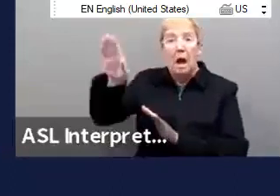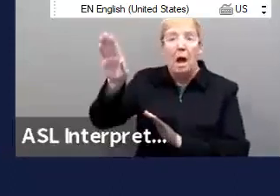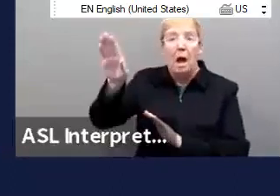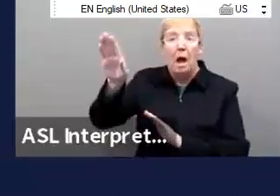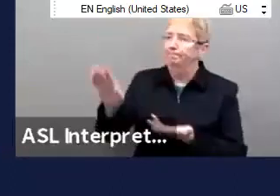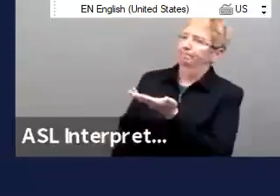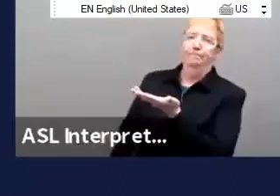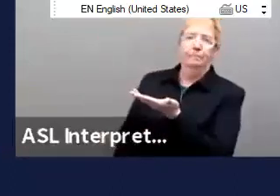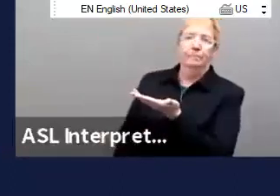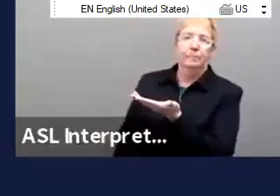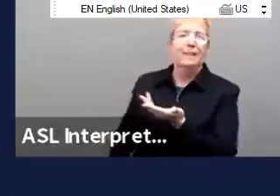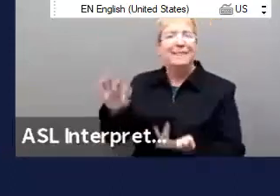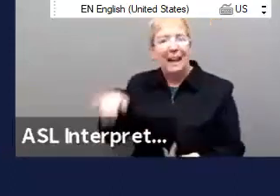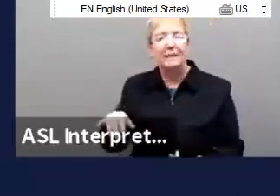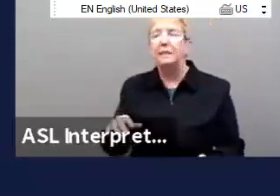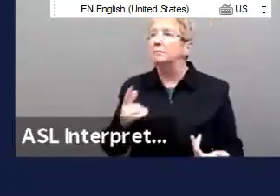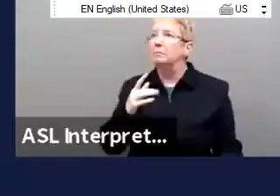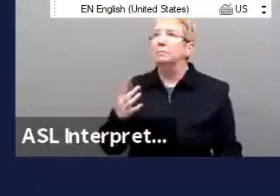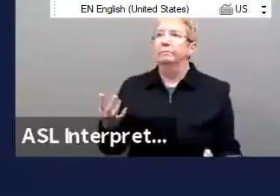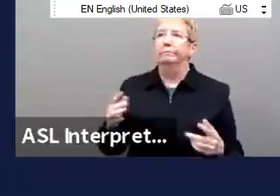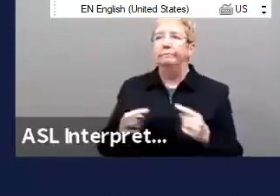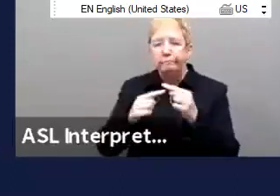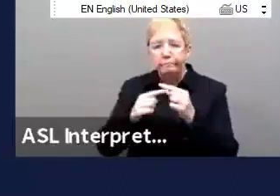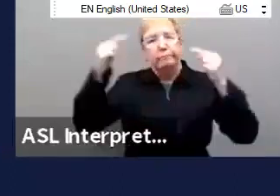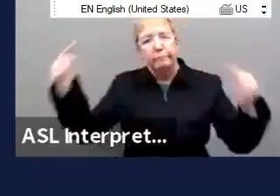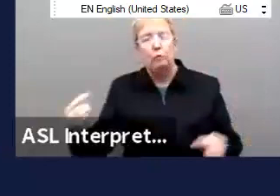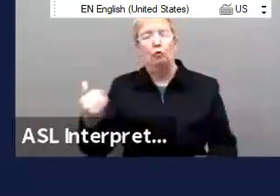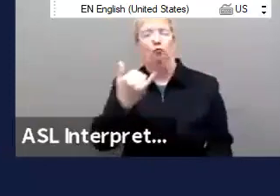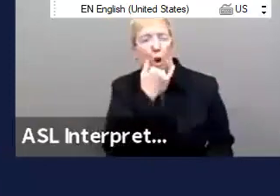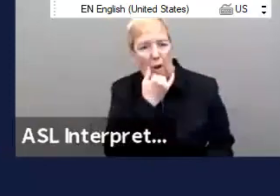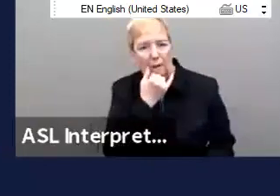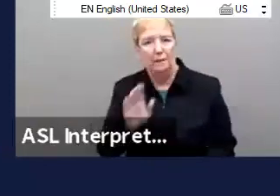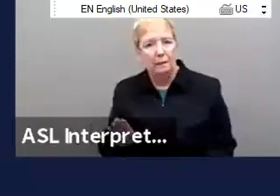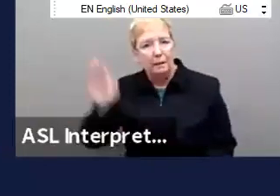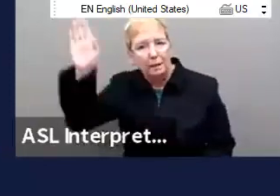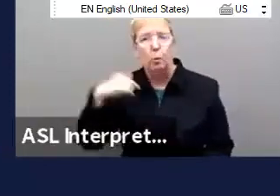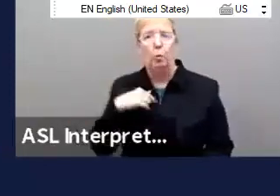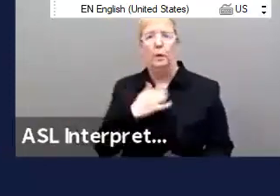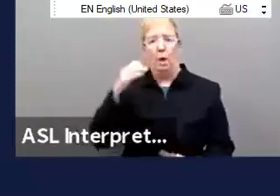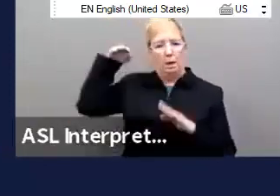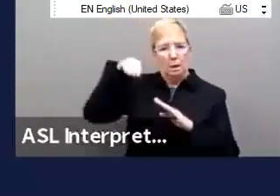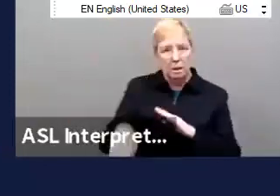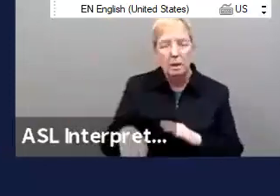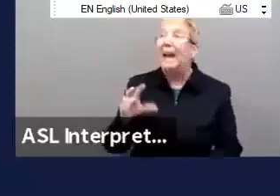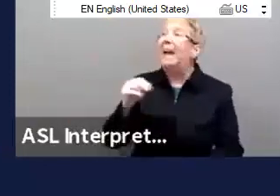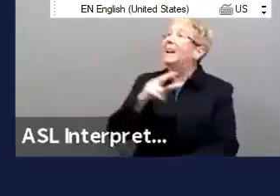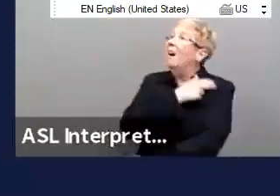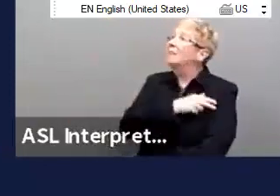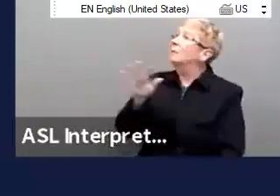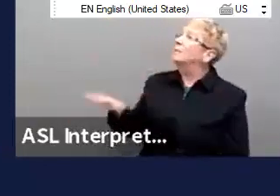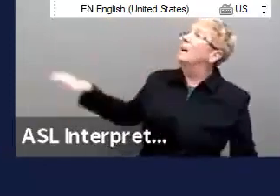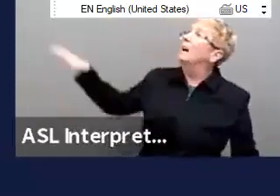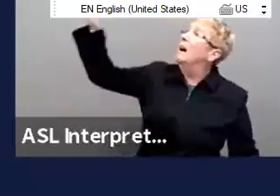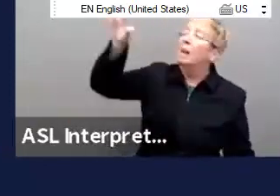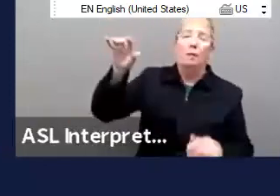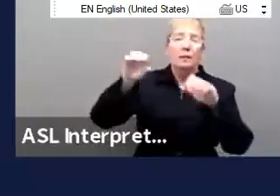que había suficiente vacunación, que vacunarse no iba a hacer una diferencia, absolutamente quiero decirles que se hace la diferencia, y